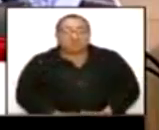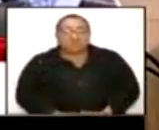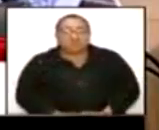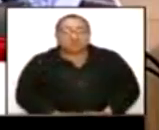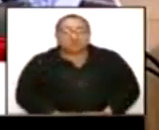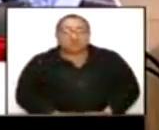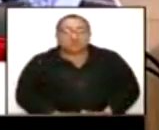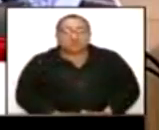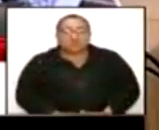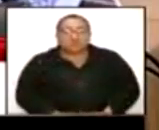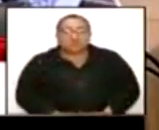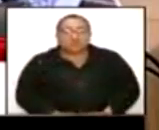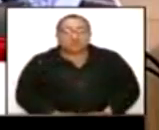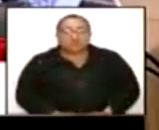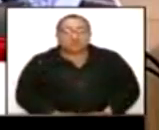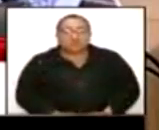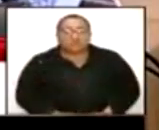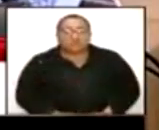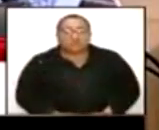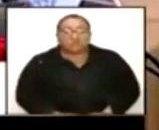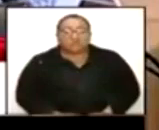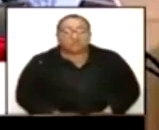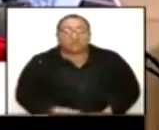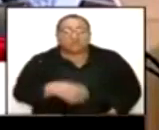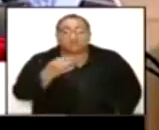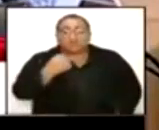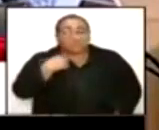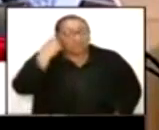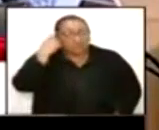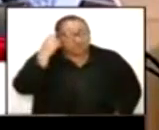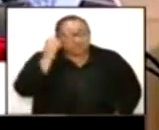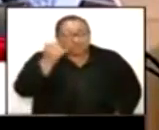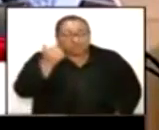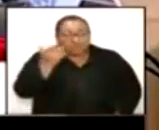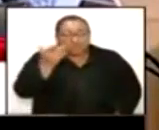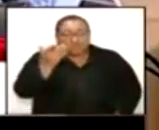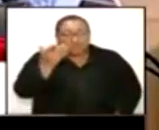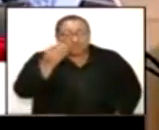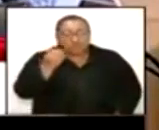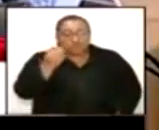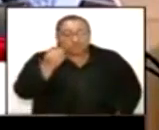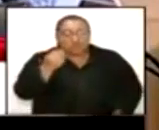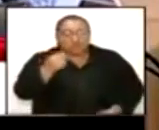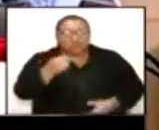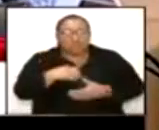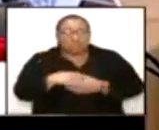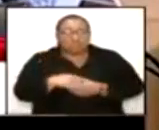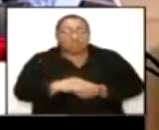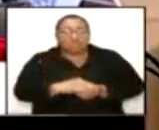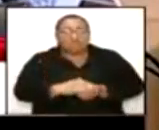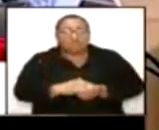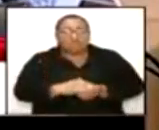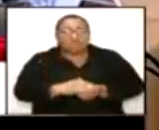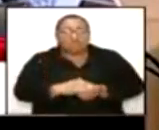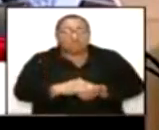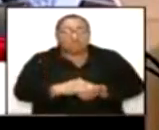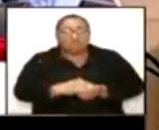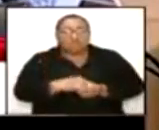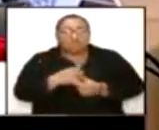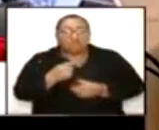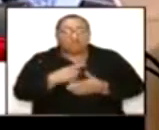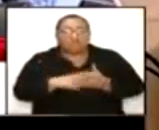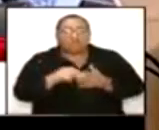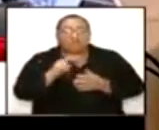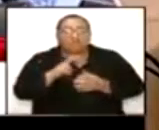años? Yo realmente ni siquiera puedo imaginar cómo es que la